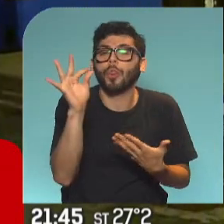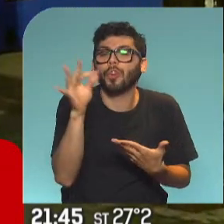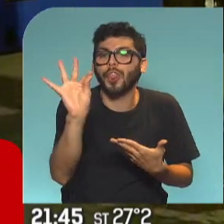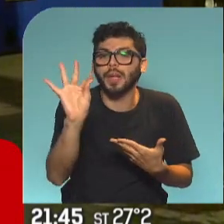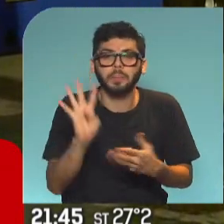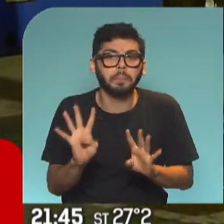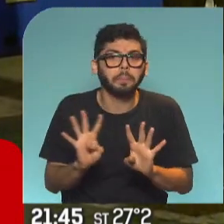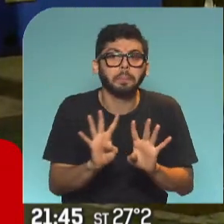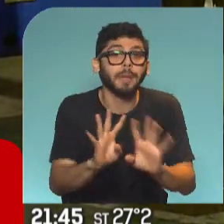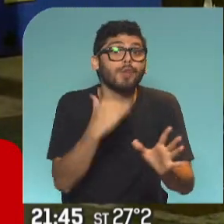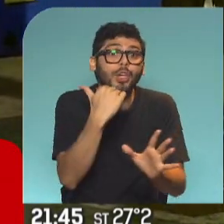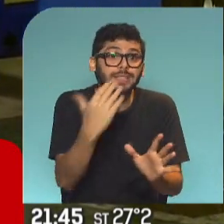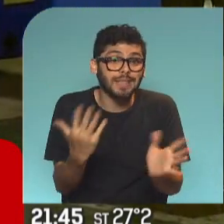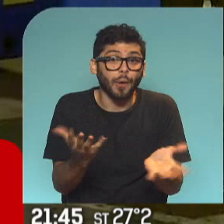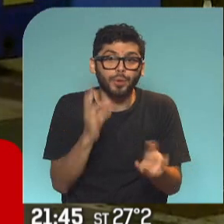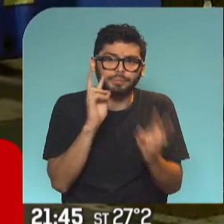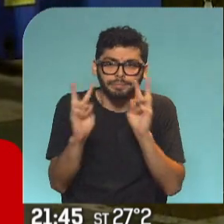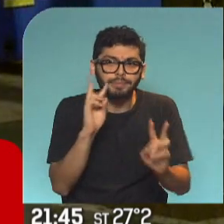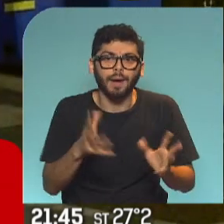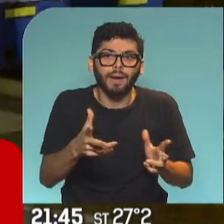simplemente es algo rutinario.